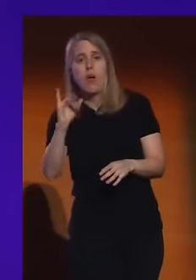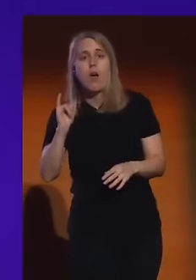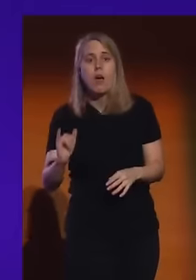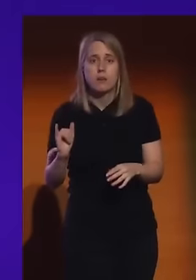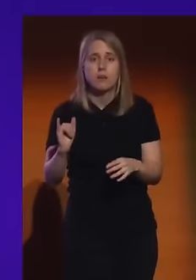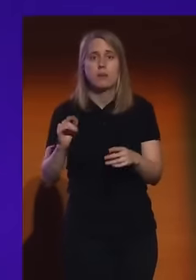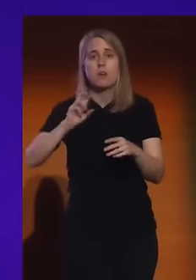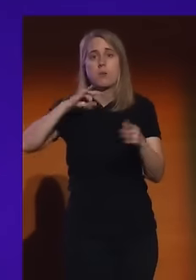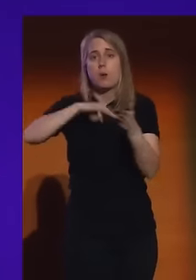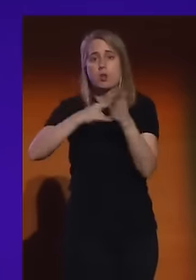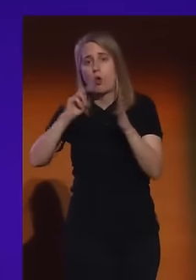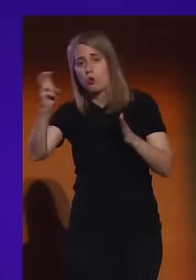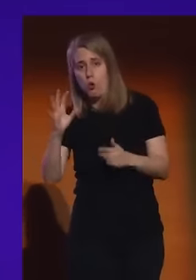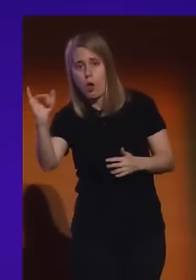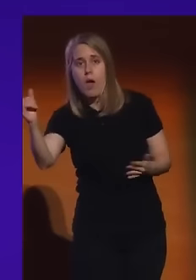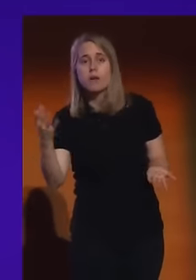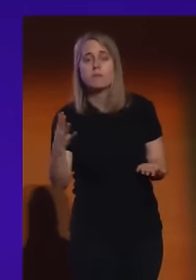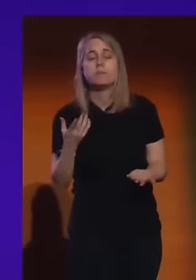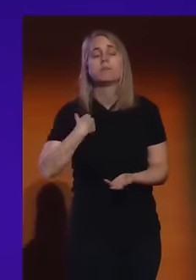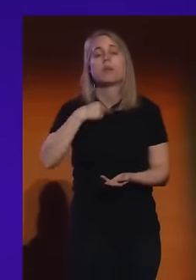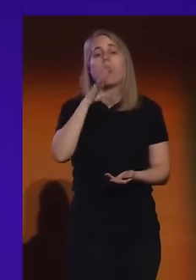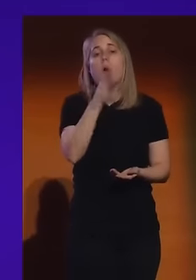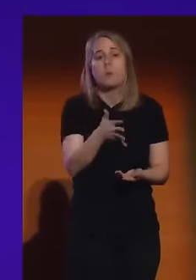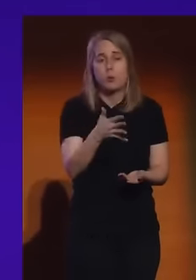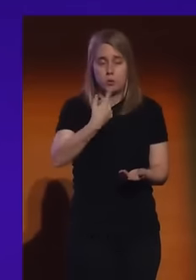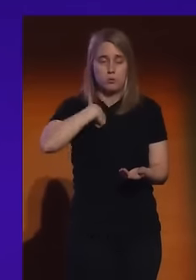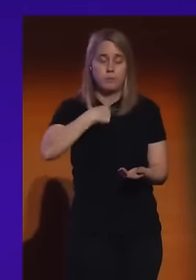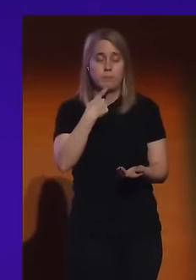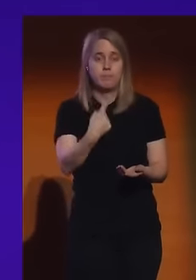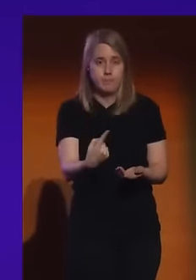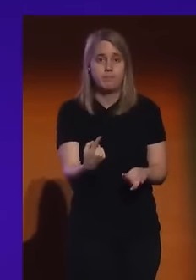hay otro proyecto